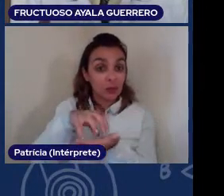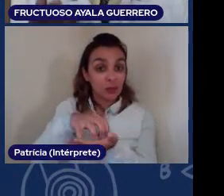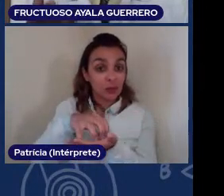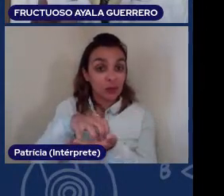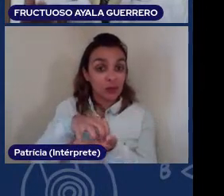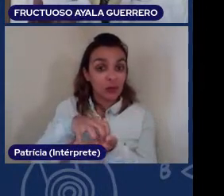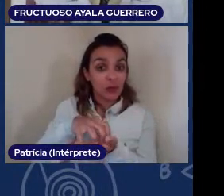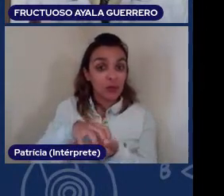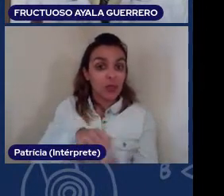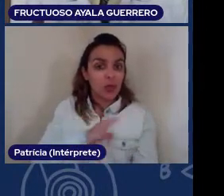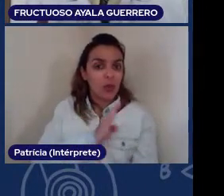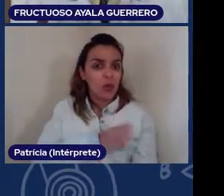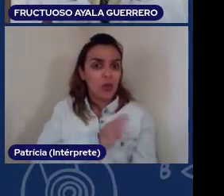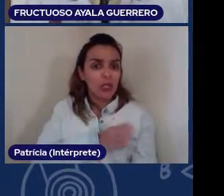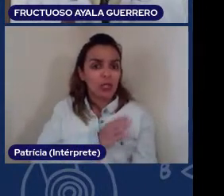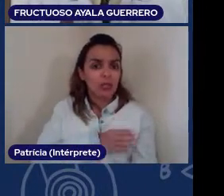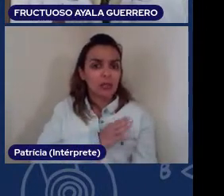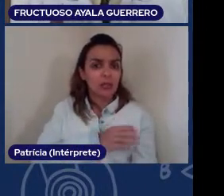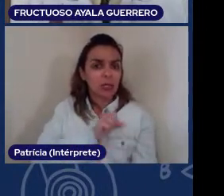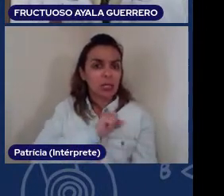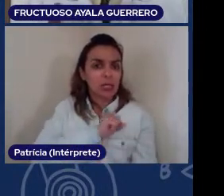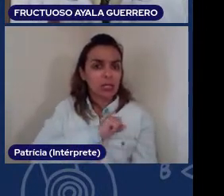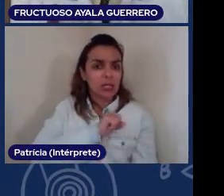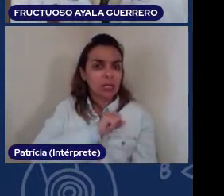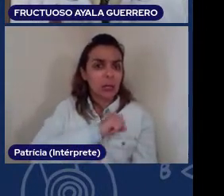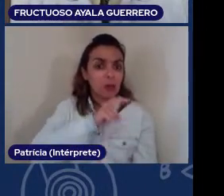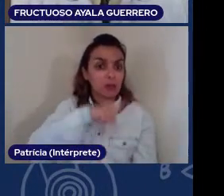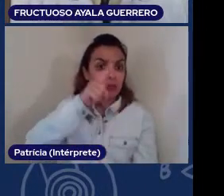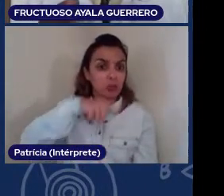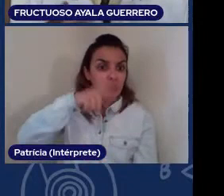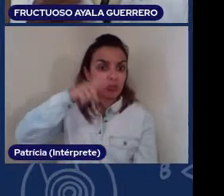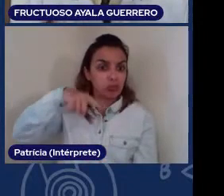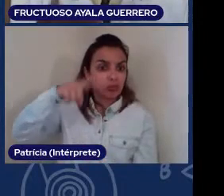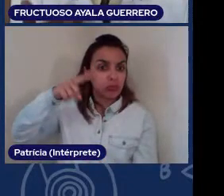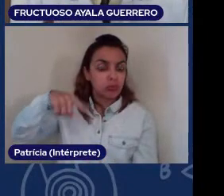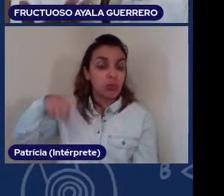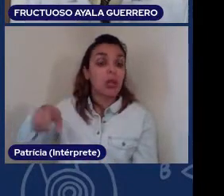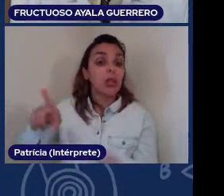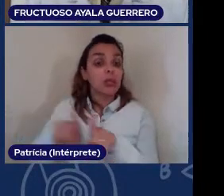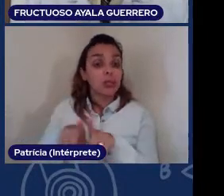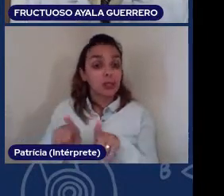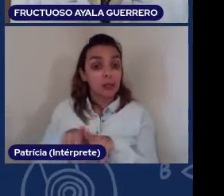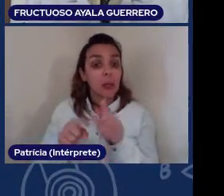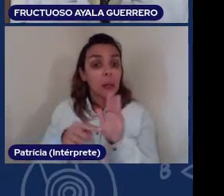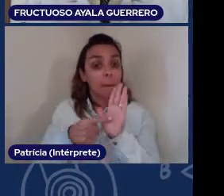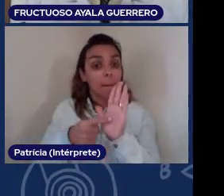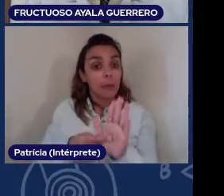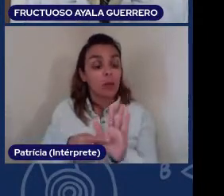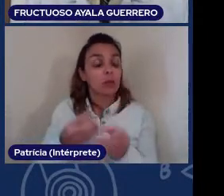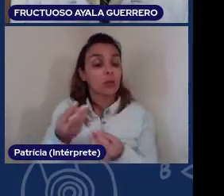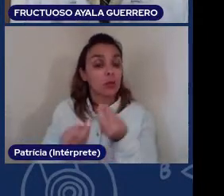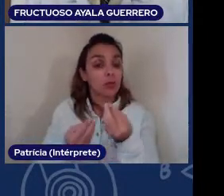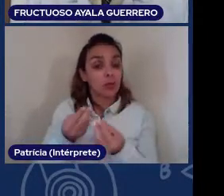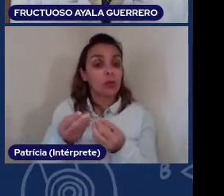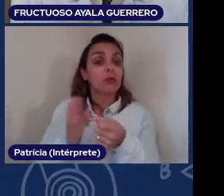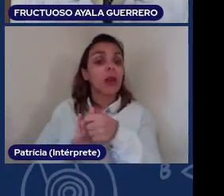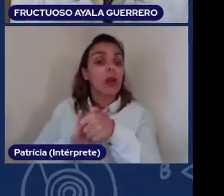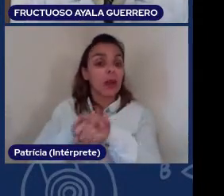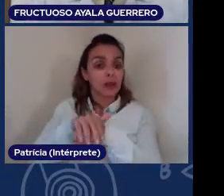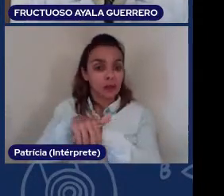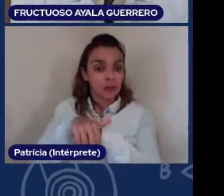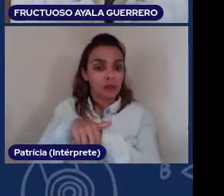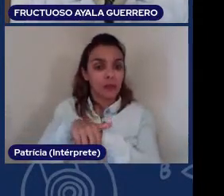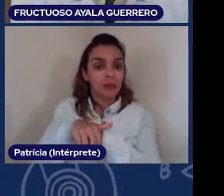es más elevada que en los sujetos sanos y eso también se expresa durante la noche. Y aquí